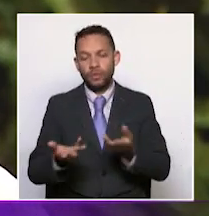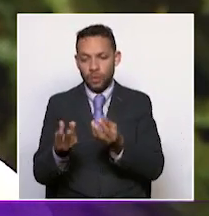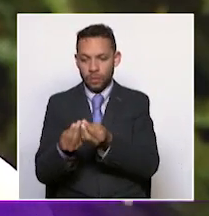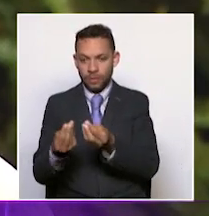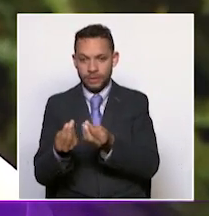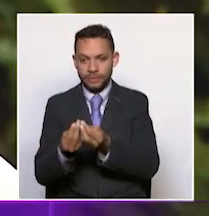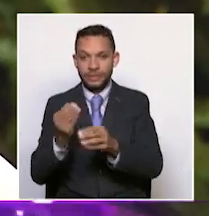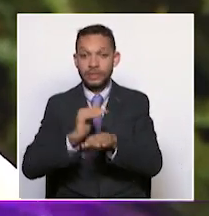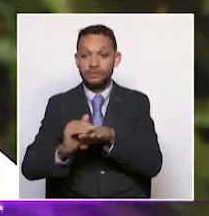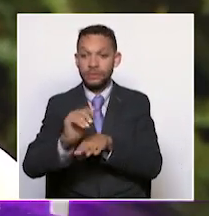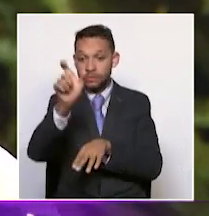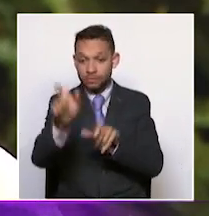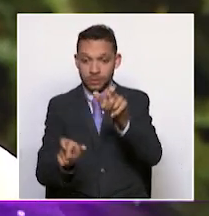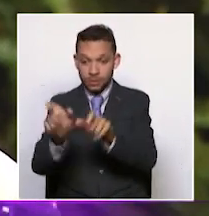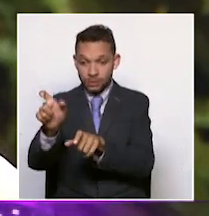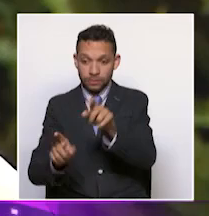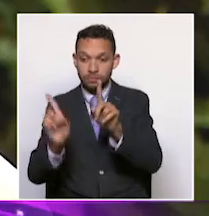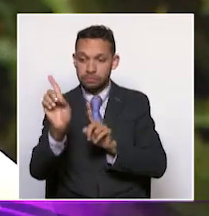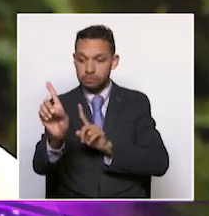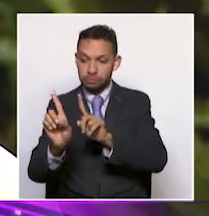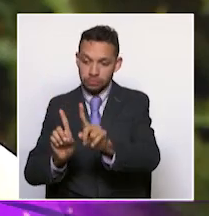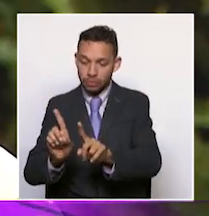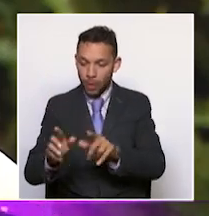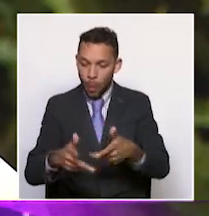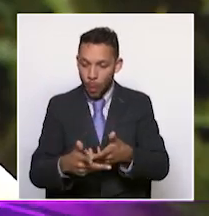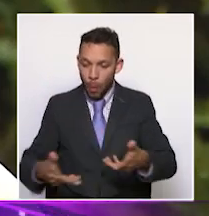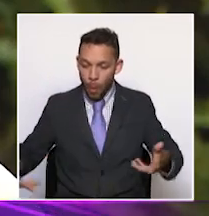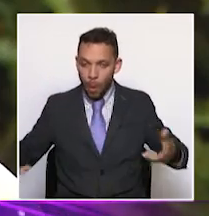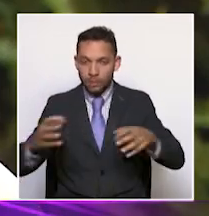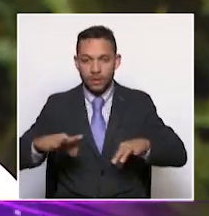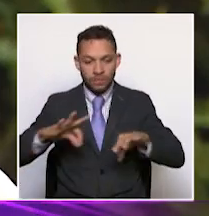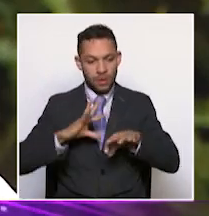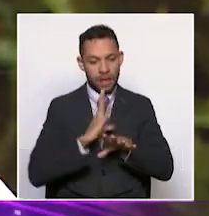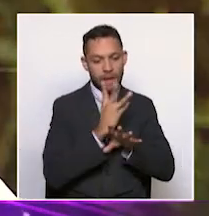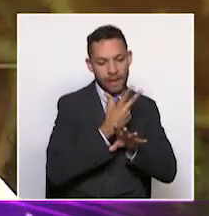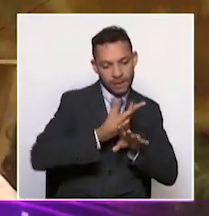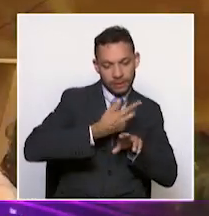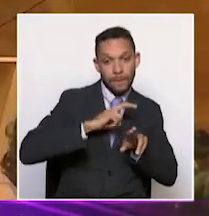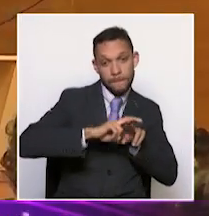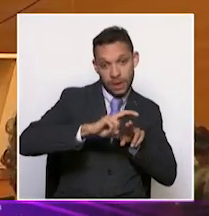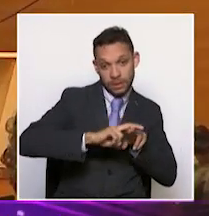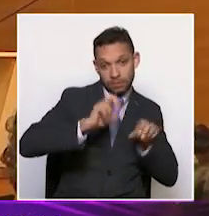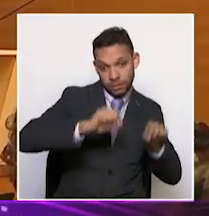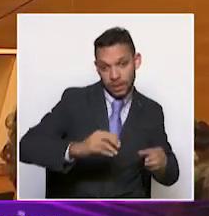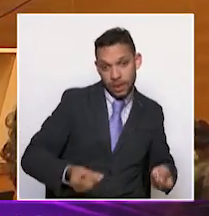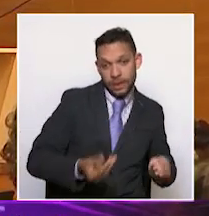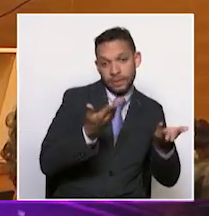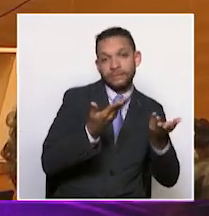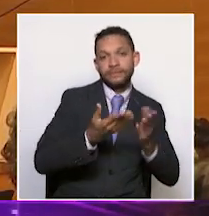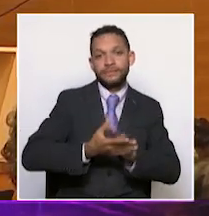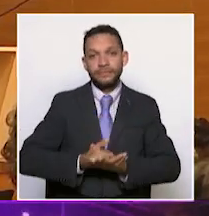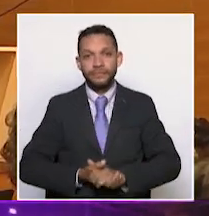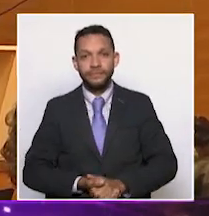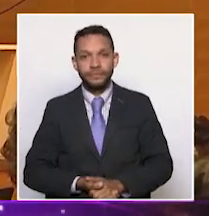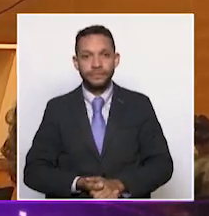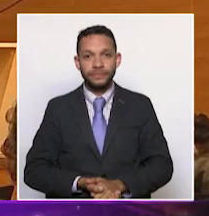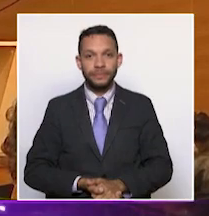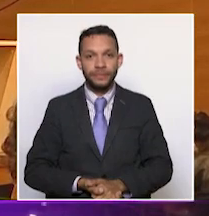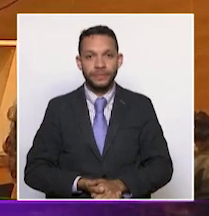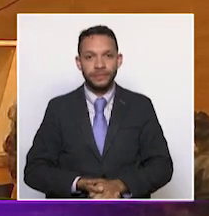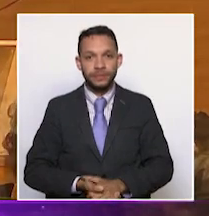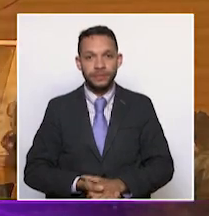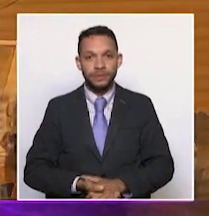que realmente está cambiando un poco la manera en que se comprendía el arte en Manizales hasta ahora.